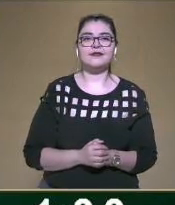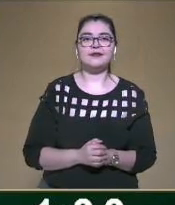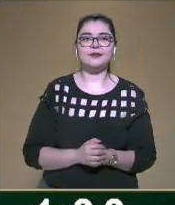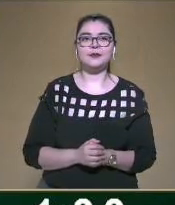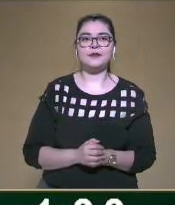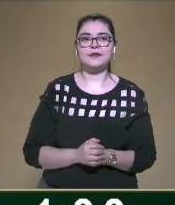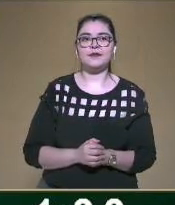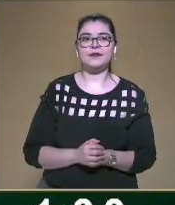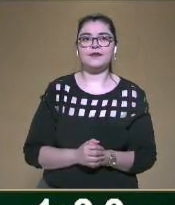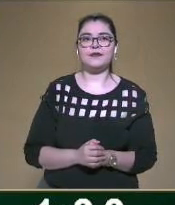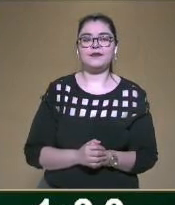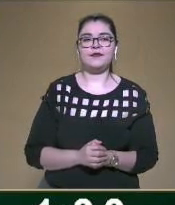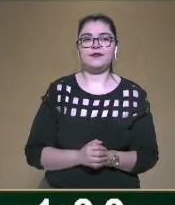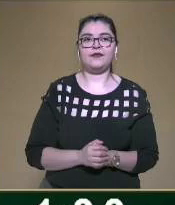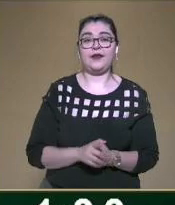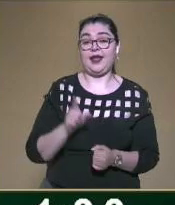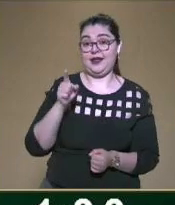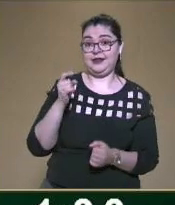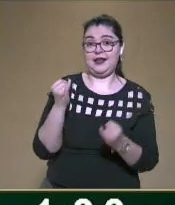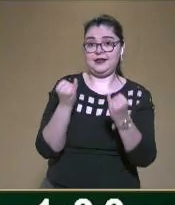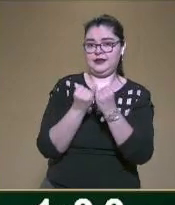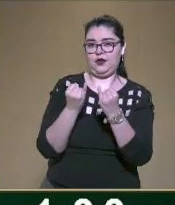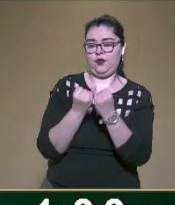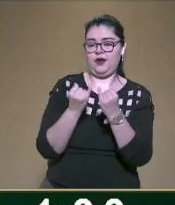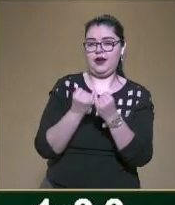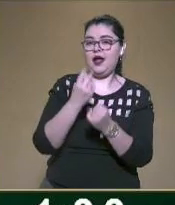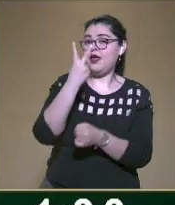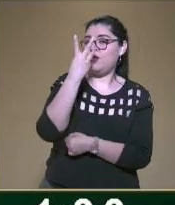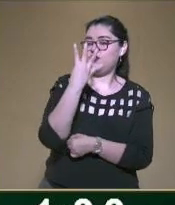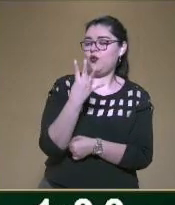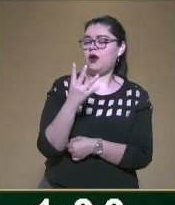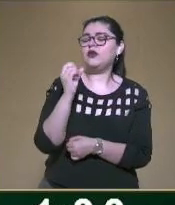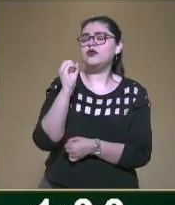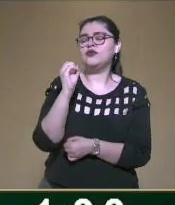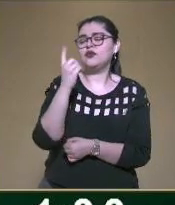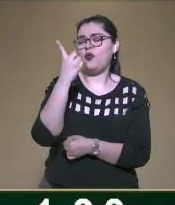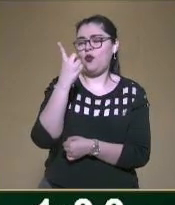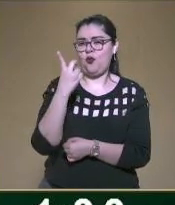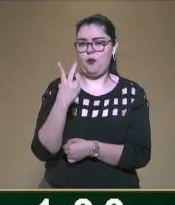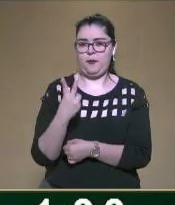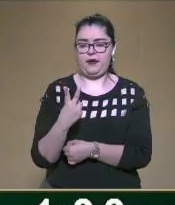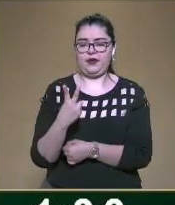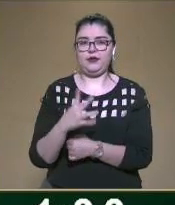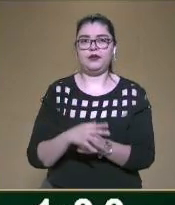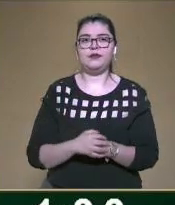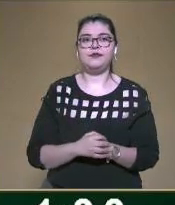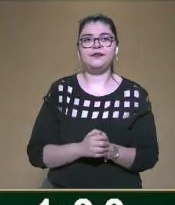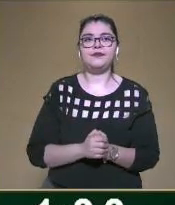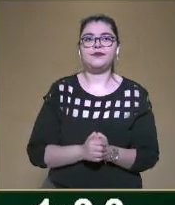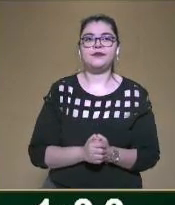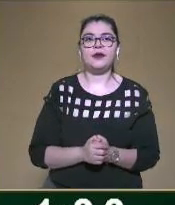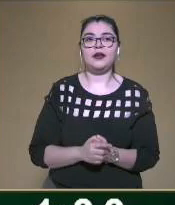es igual a dos cuartos, ¿verdad? O un medio. Entonces, si yo encierro